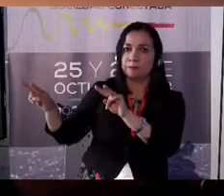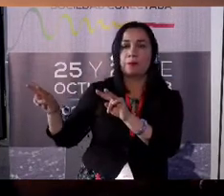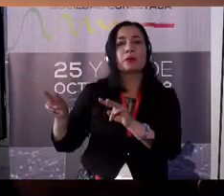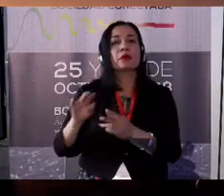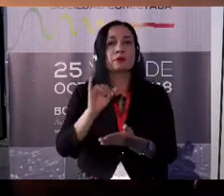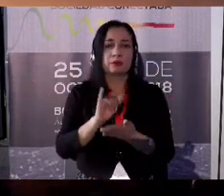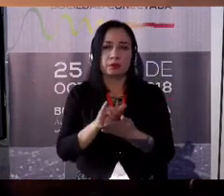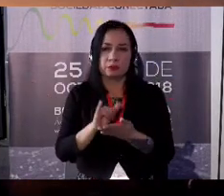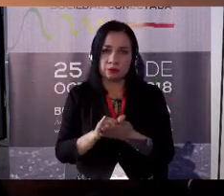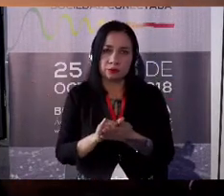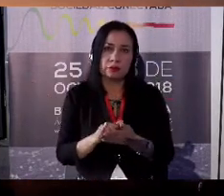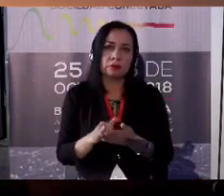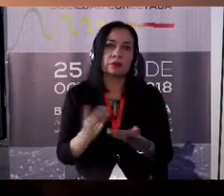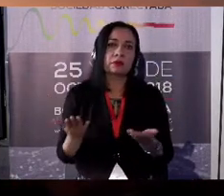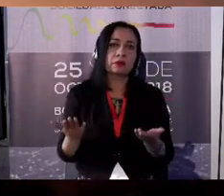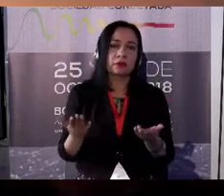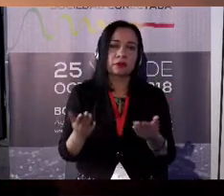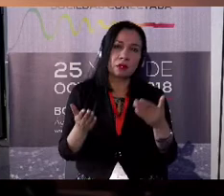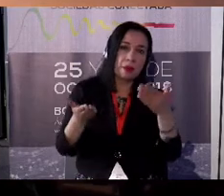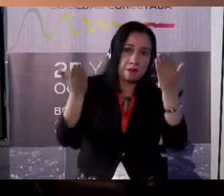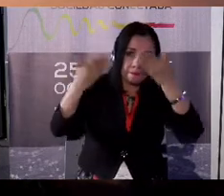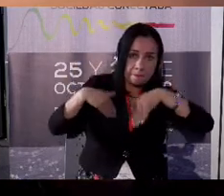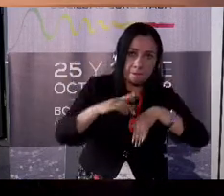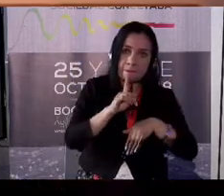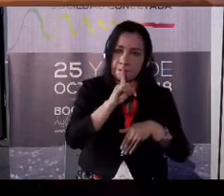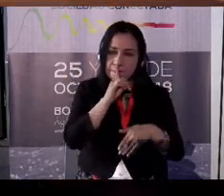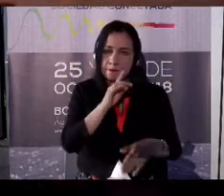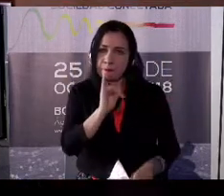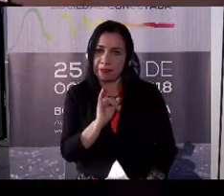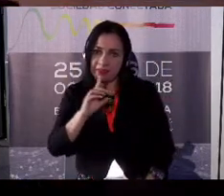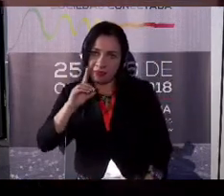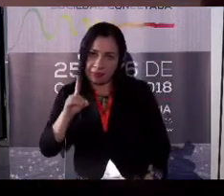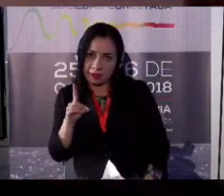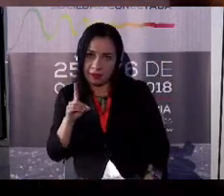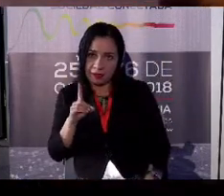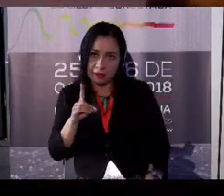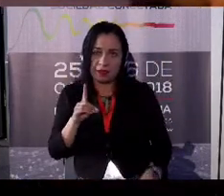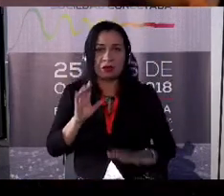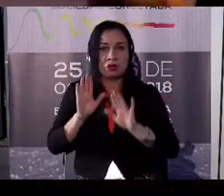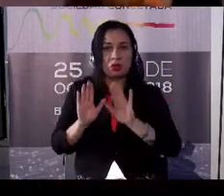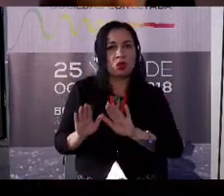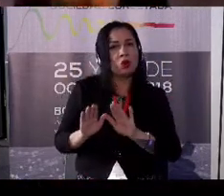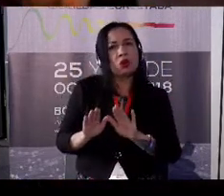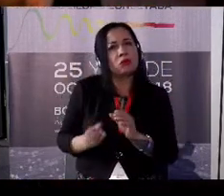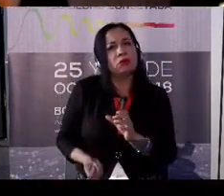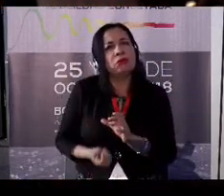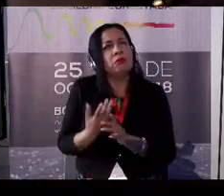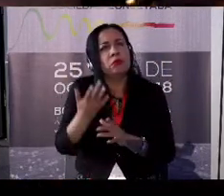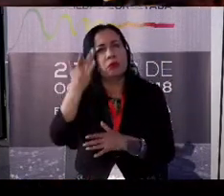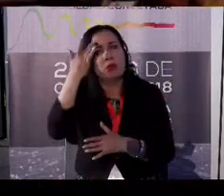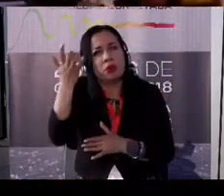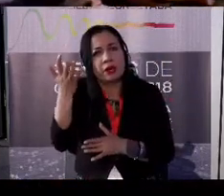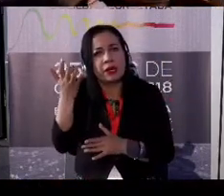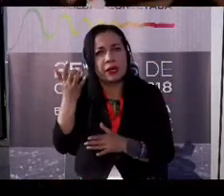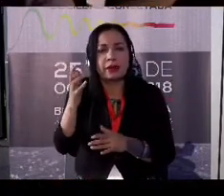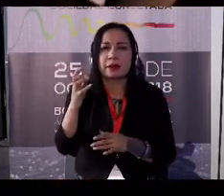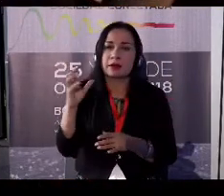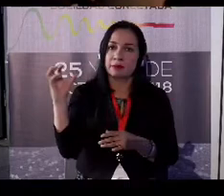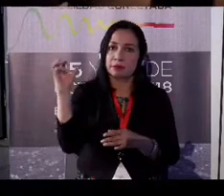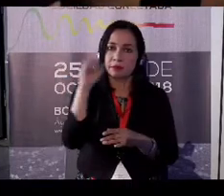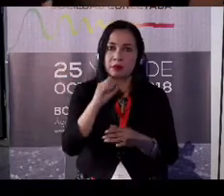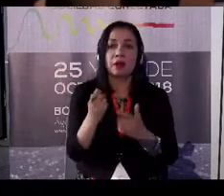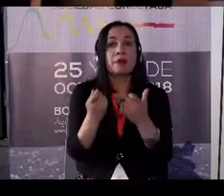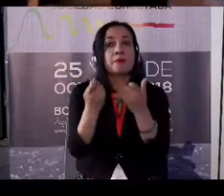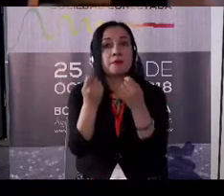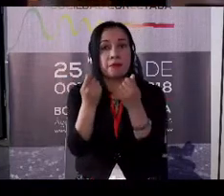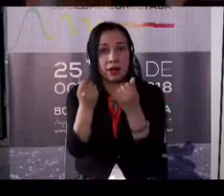esto del anonimato y de los IDs surgió porque, si ustedes se dan cuenta aquí, los